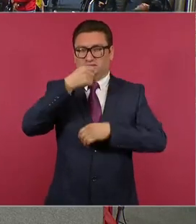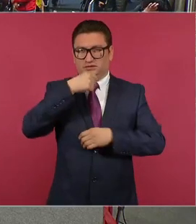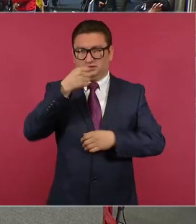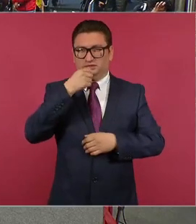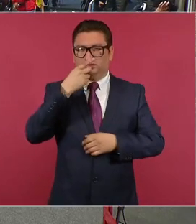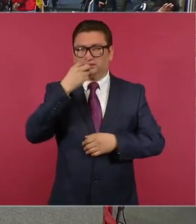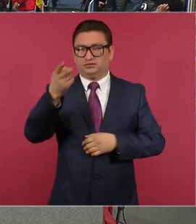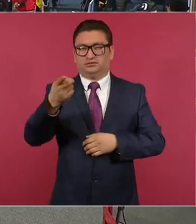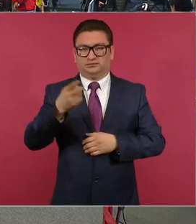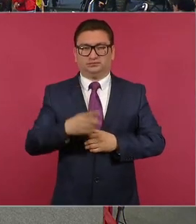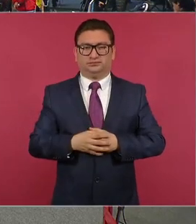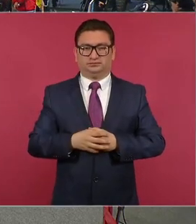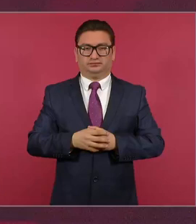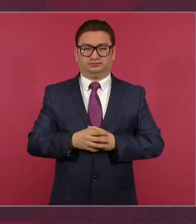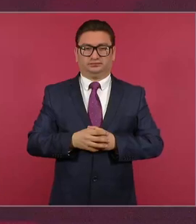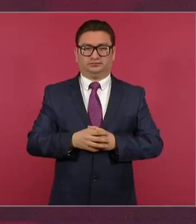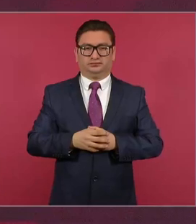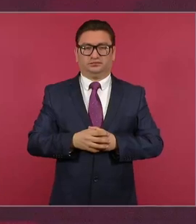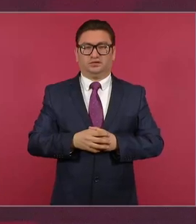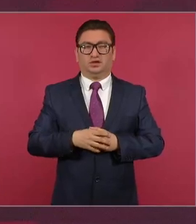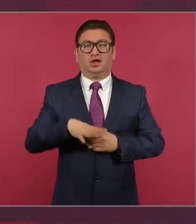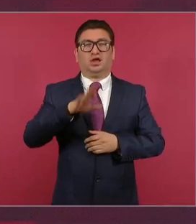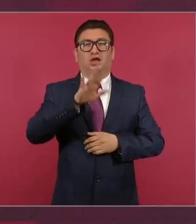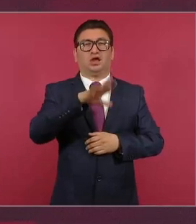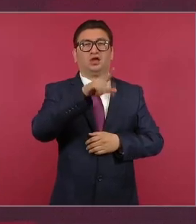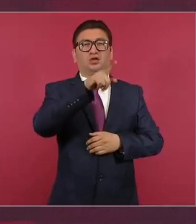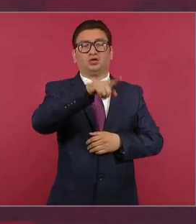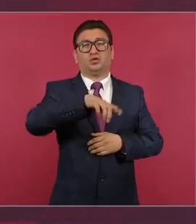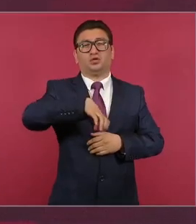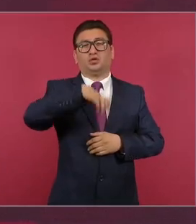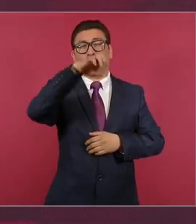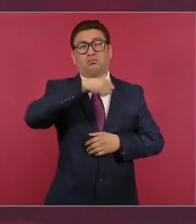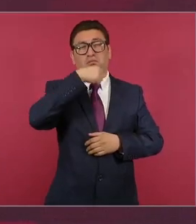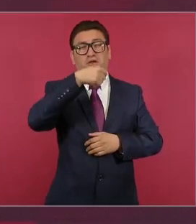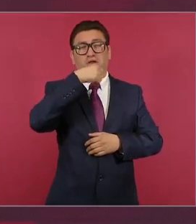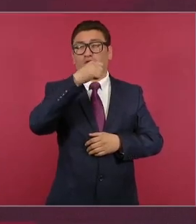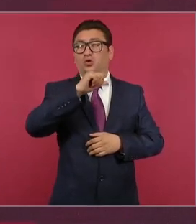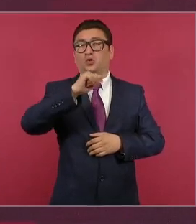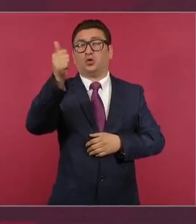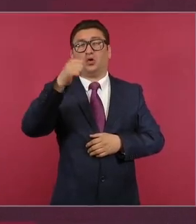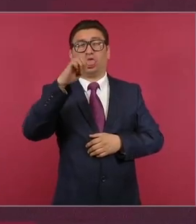¿sí? No te dejes engañar, ¿eh?